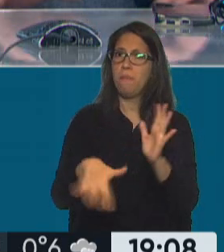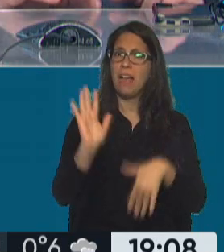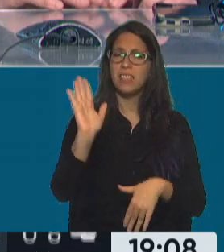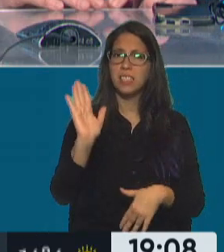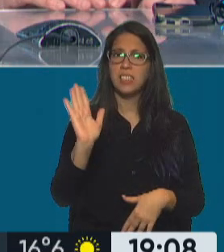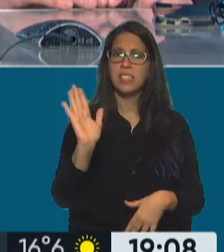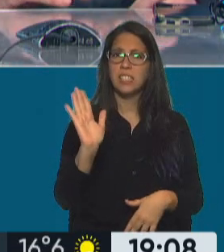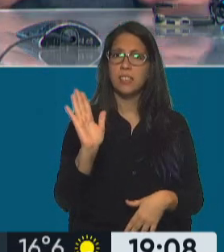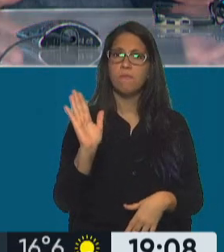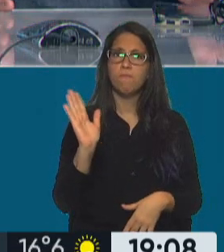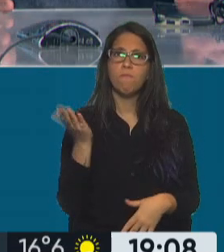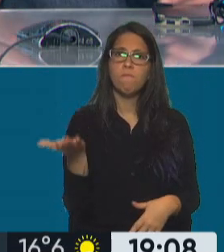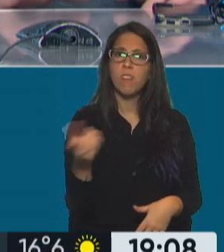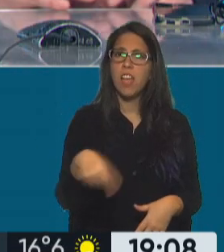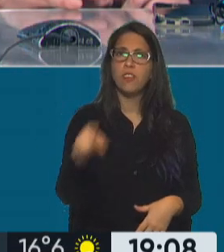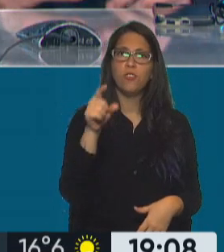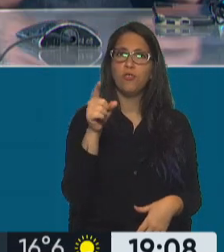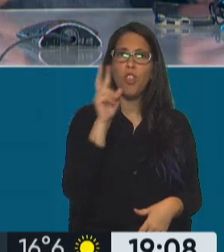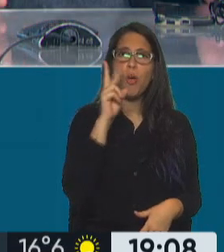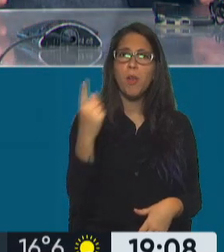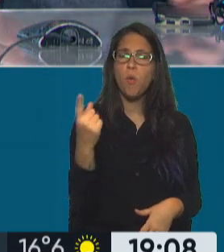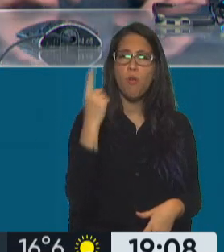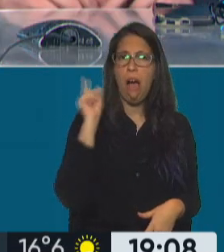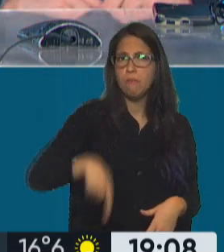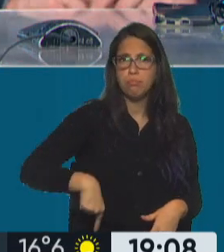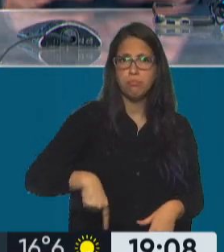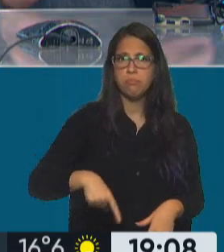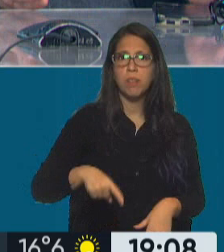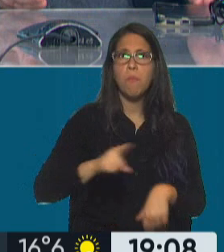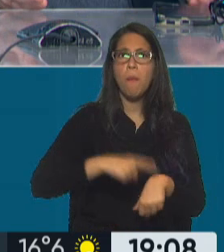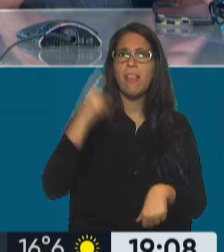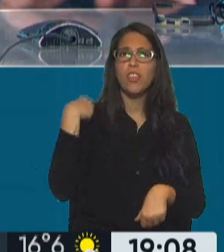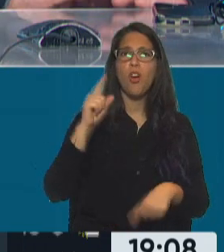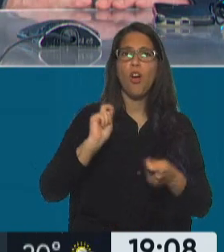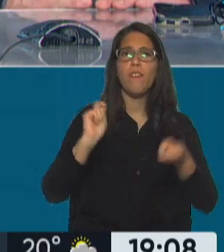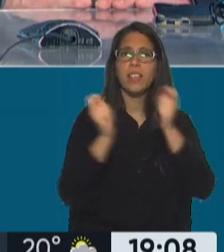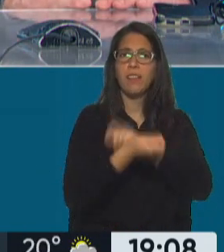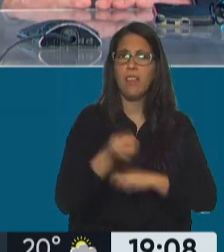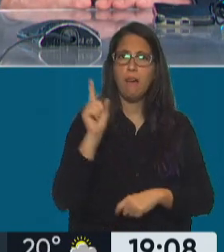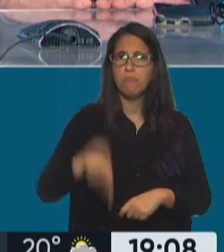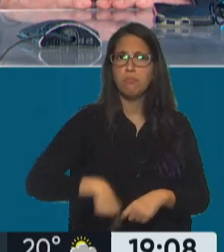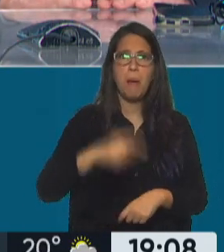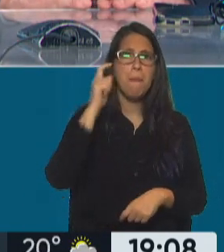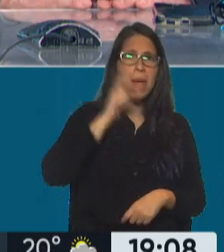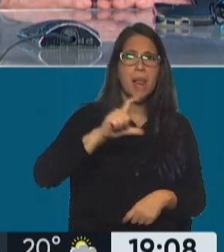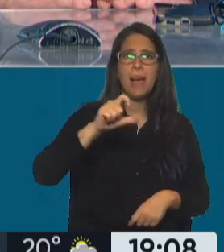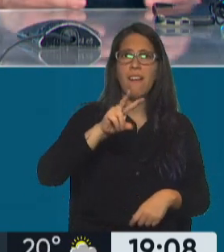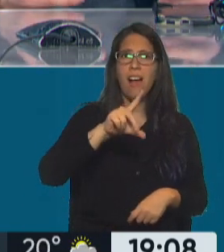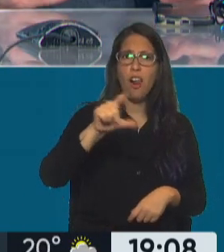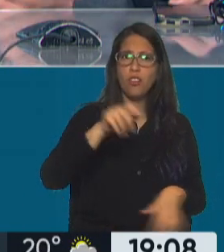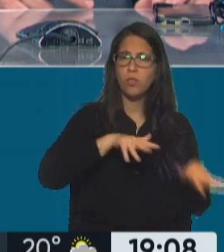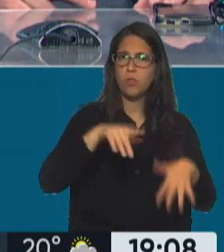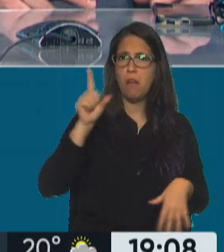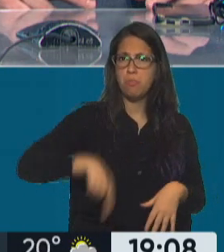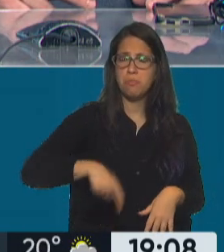bueno este por el hecho de que no han vivido el 2001 no vivieron la convertibilidad no vivieron lo de mene ni cavalo este se